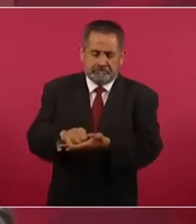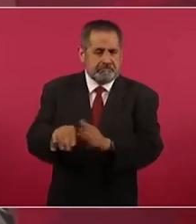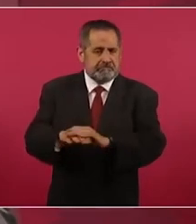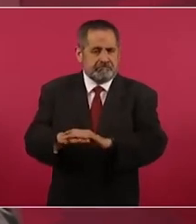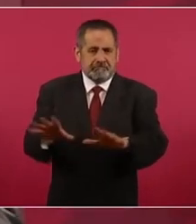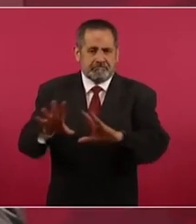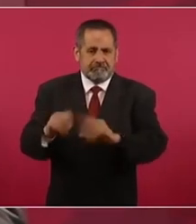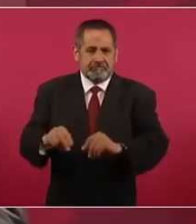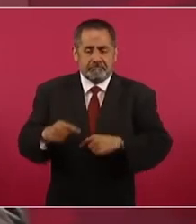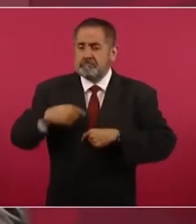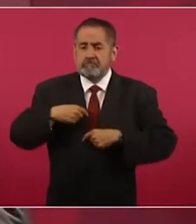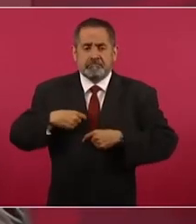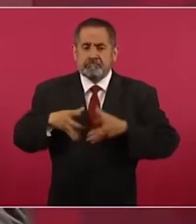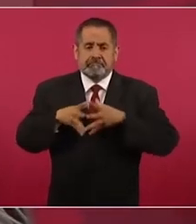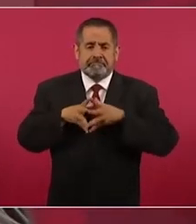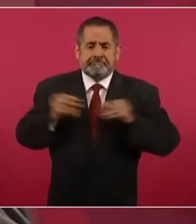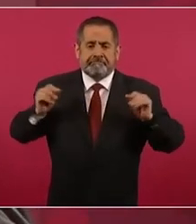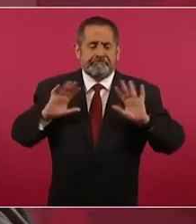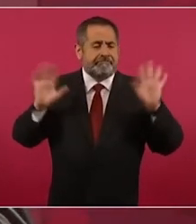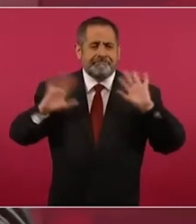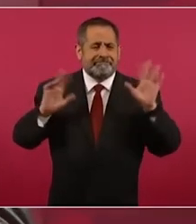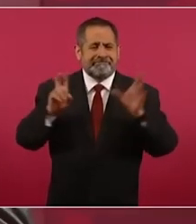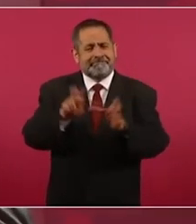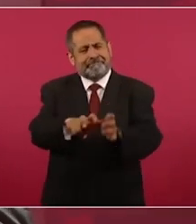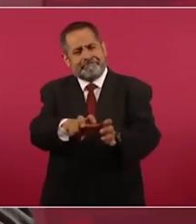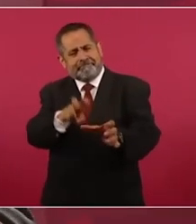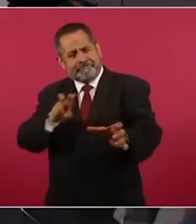y desaparezco.